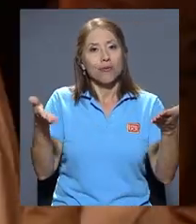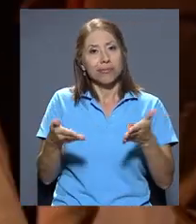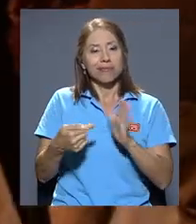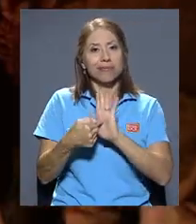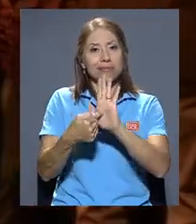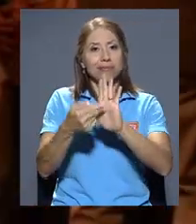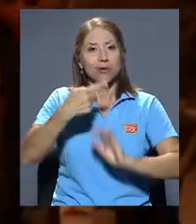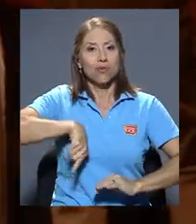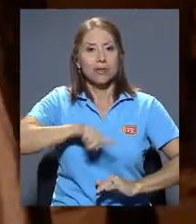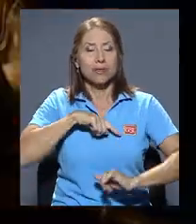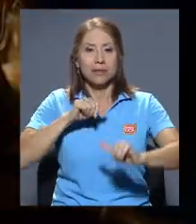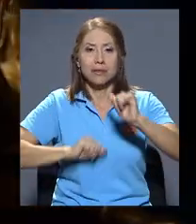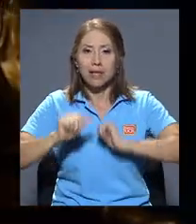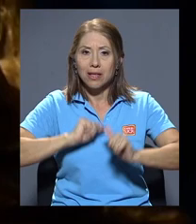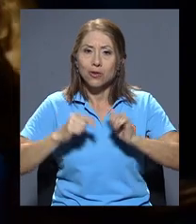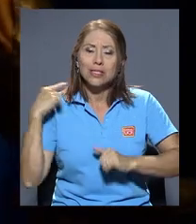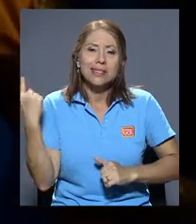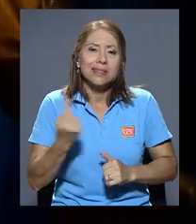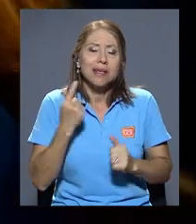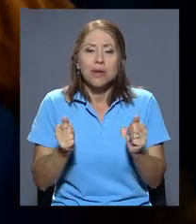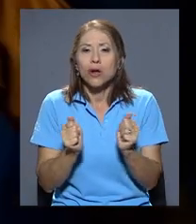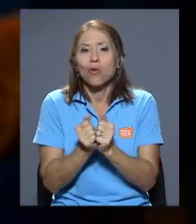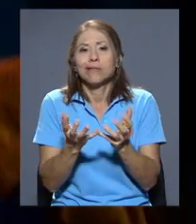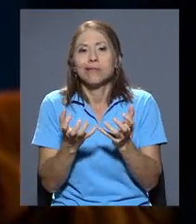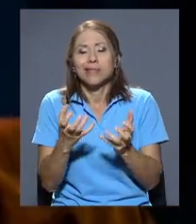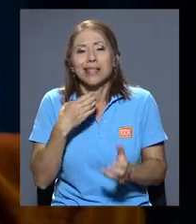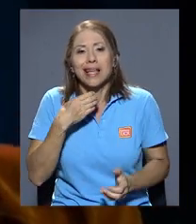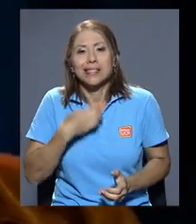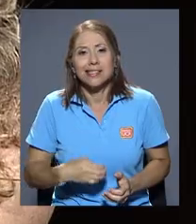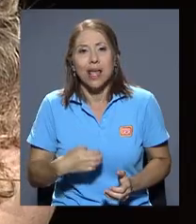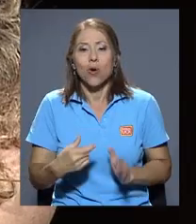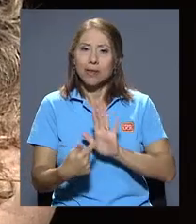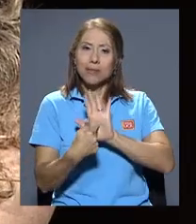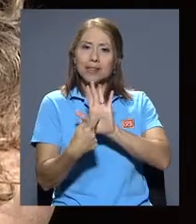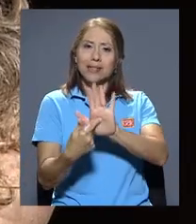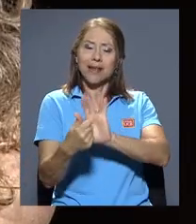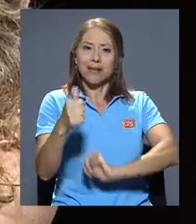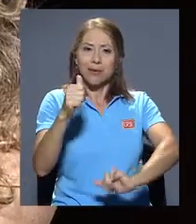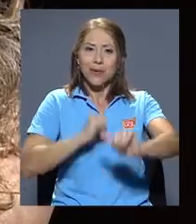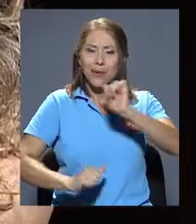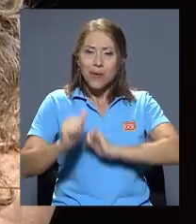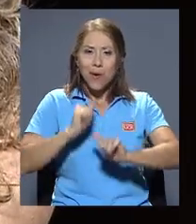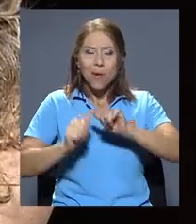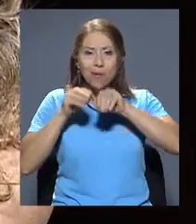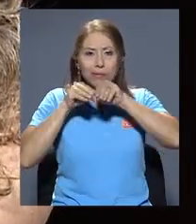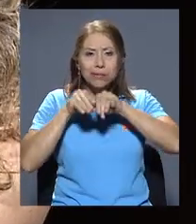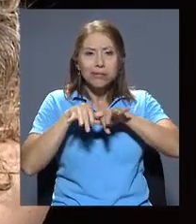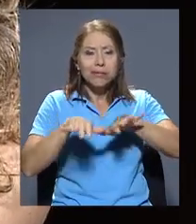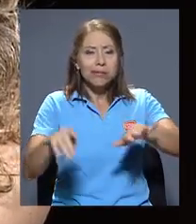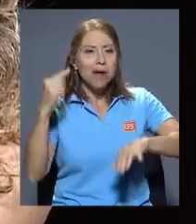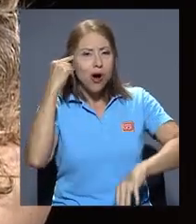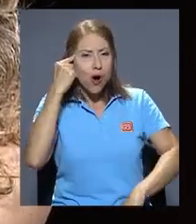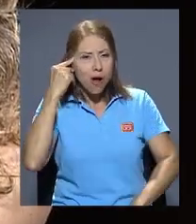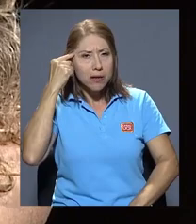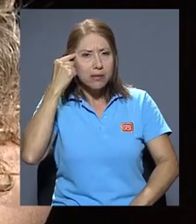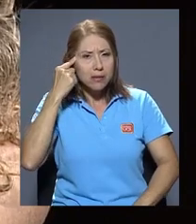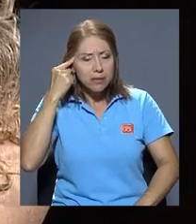presentándose en nuestro teatro, siempre con ese deseo de llevar a las tablas un poco más de toda esa conciencia social y